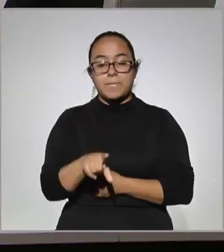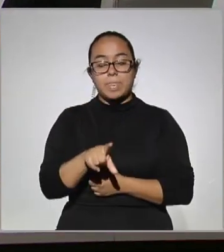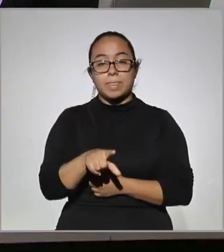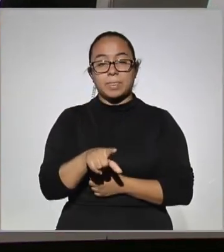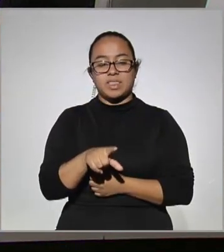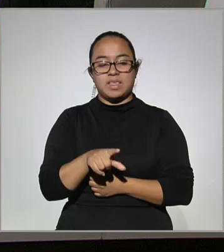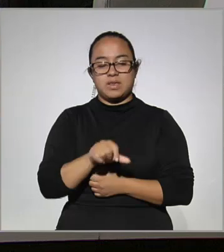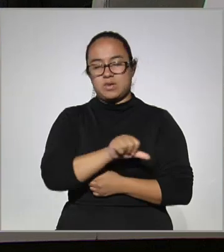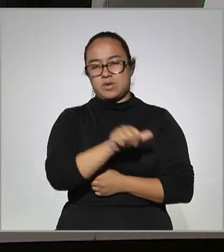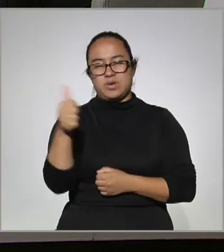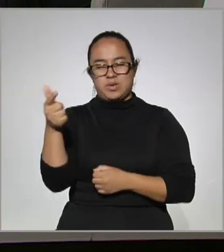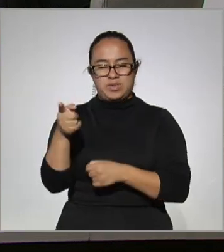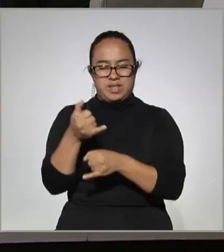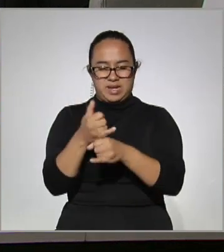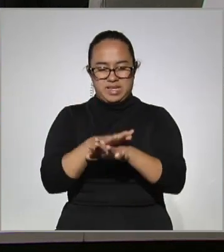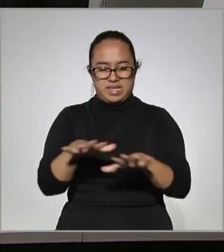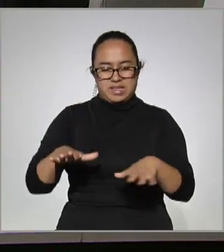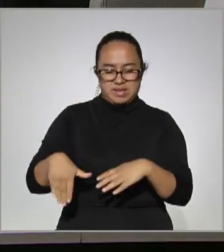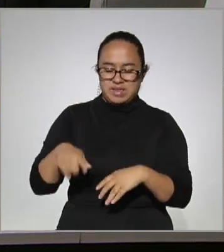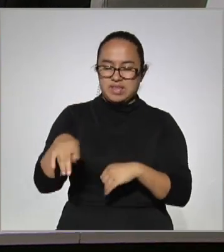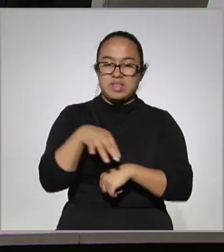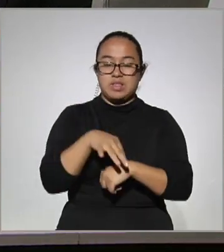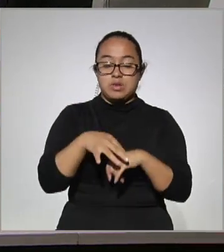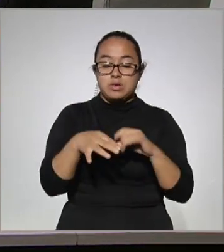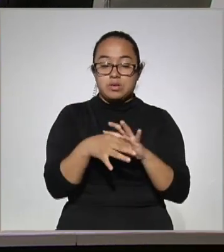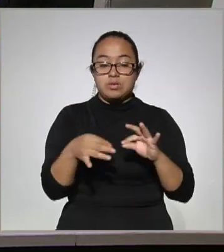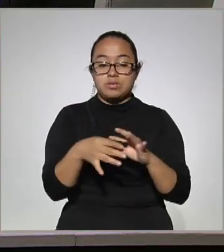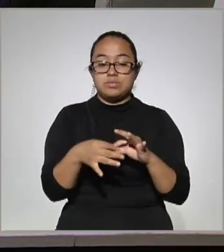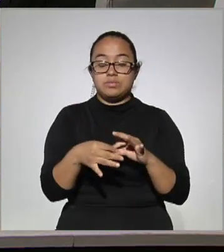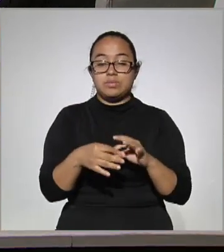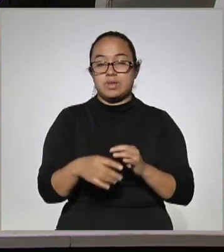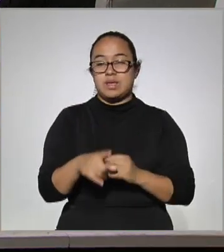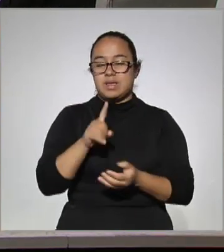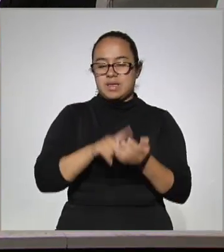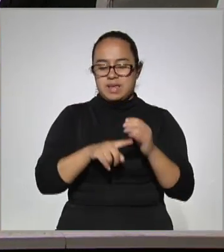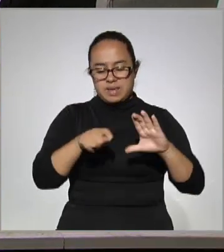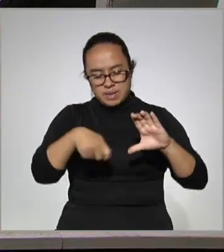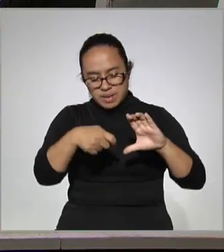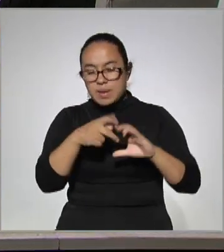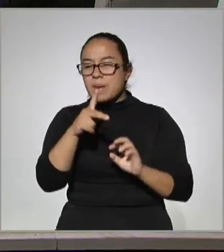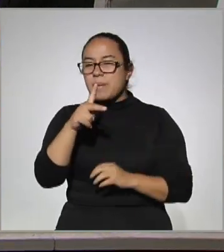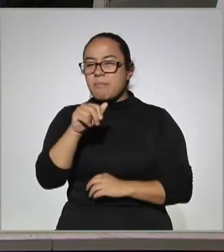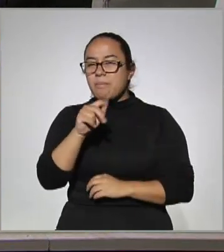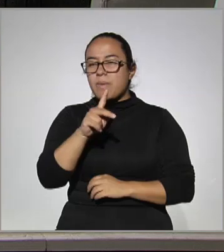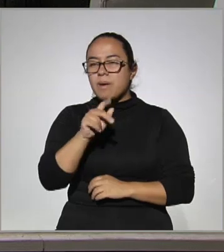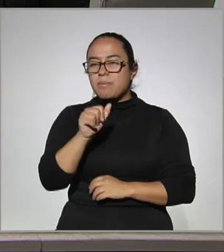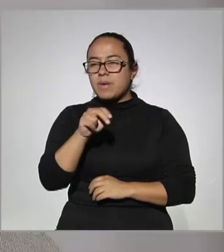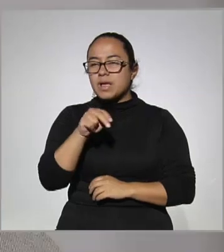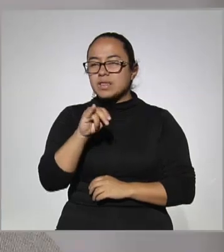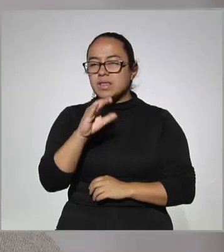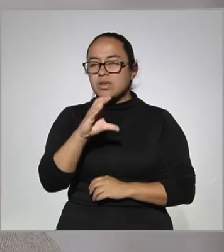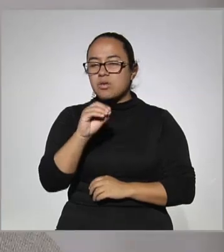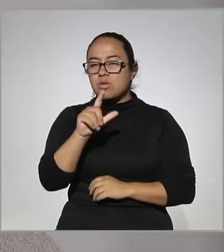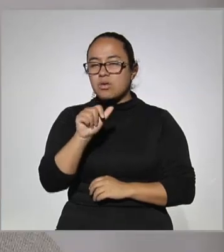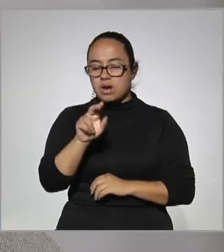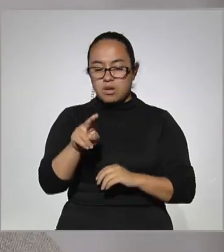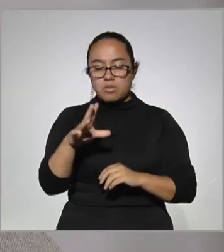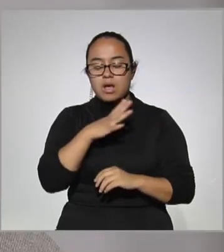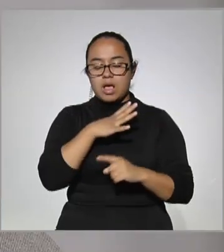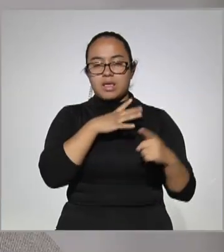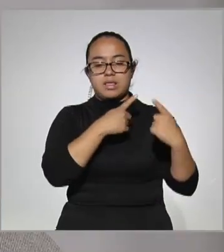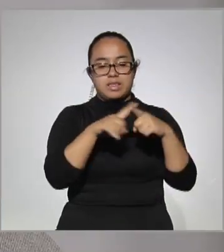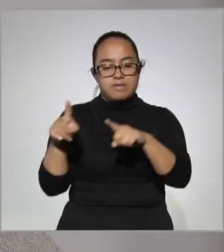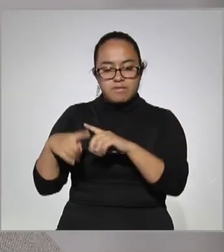de la otra información que nos comentaba el doctor, en el Papá Nicolau nos pueden dar determinadas alteraciones, por